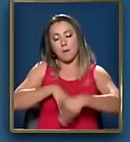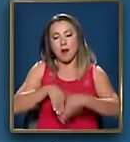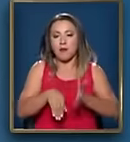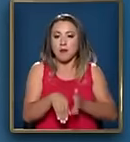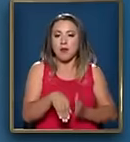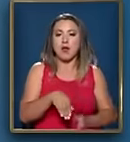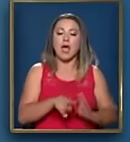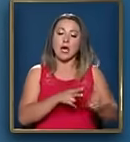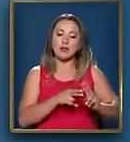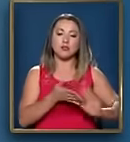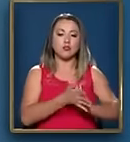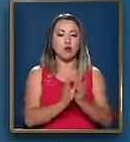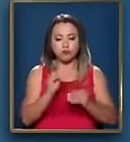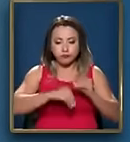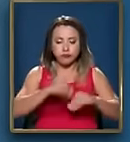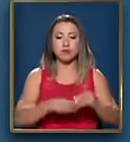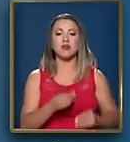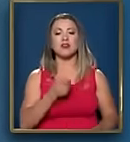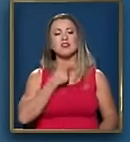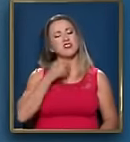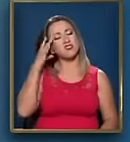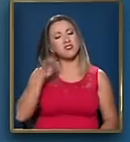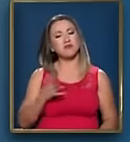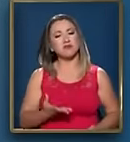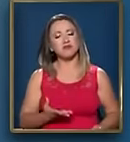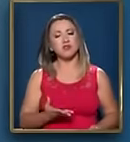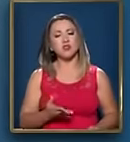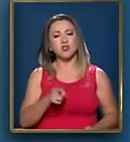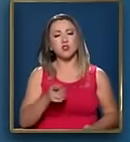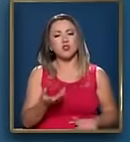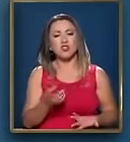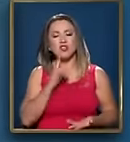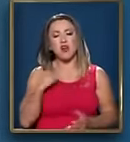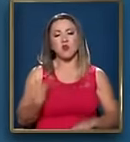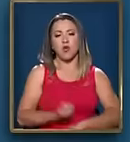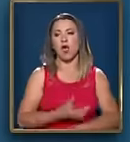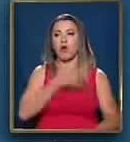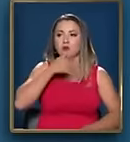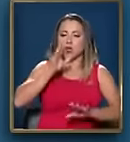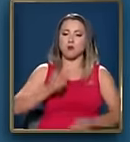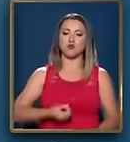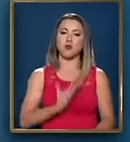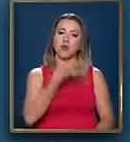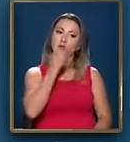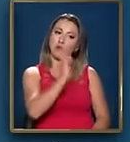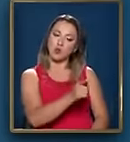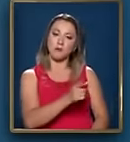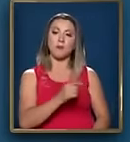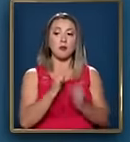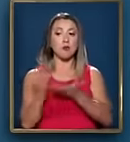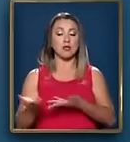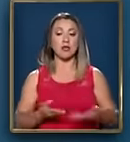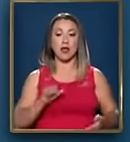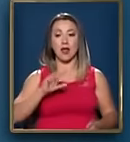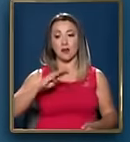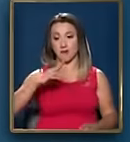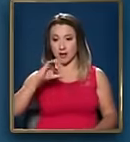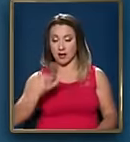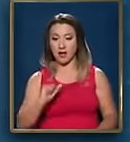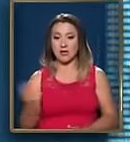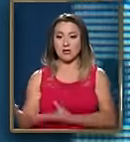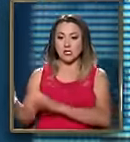hay que hacer el manjunje. Pero me gustaría saber, Natalia, ¿con qué vas a cooperar tú? Ay, no sé, pues suegra, dígame usted. ¿Puedes traer al vaca? Bueno, y